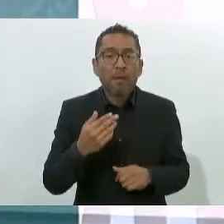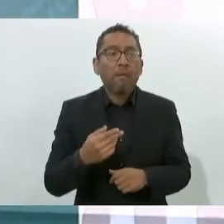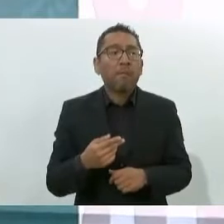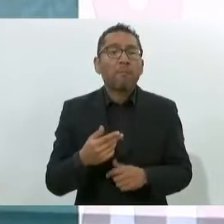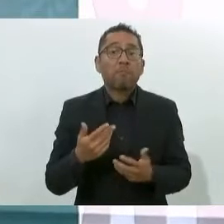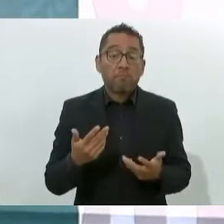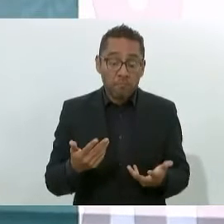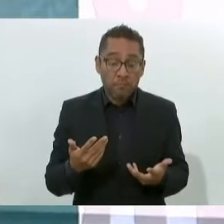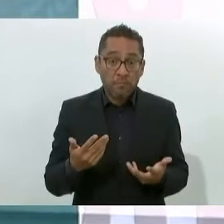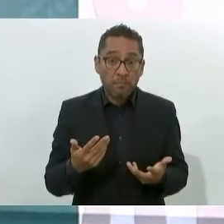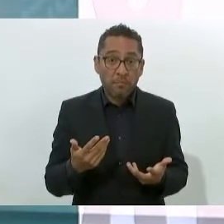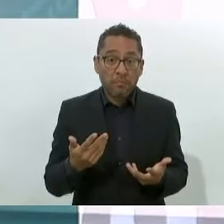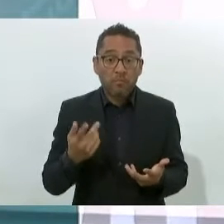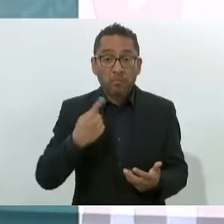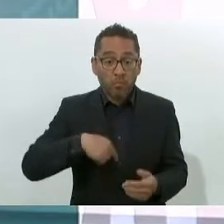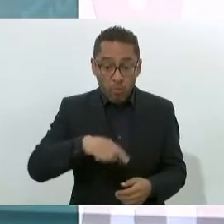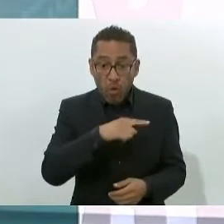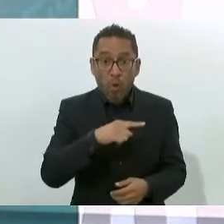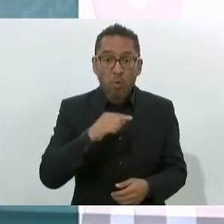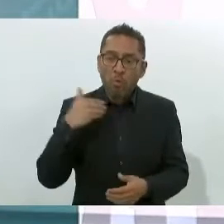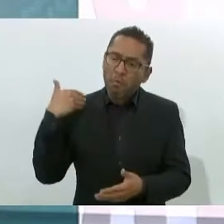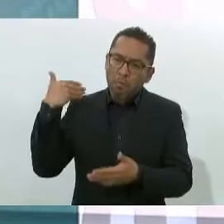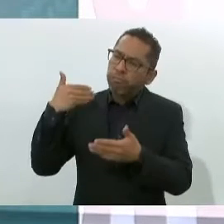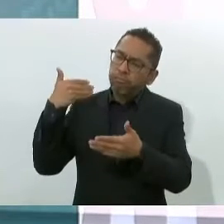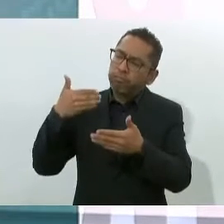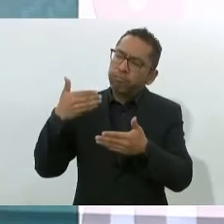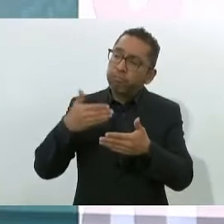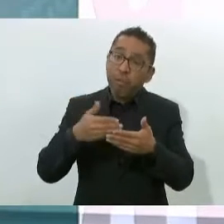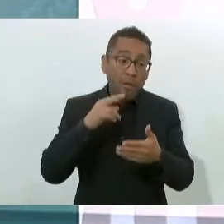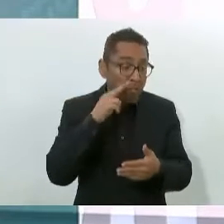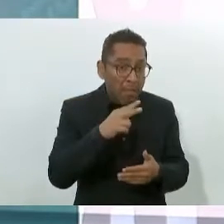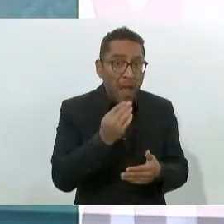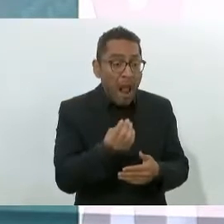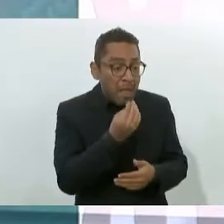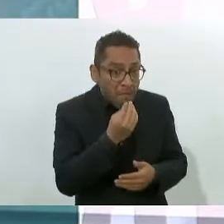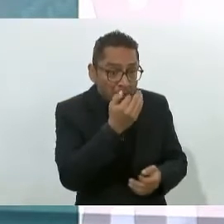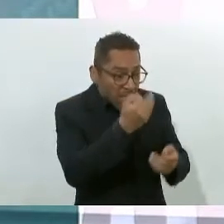falta de alimentos y de materias primas.